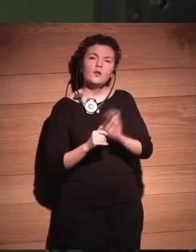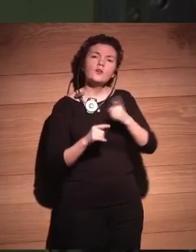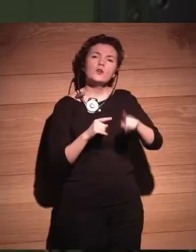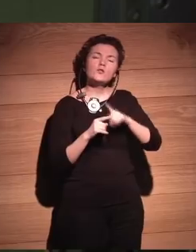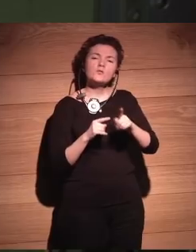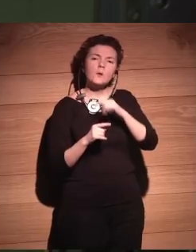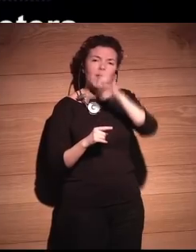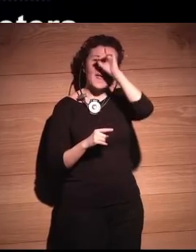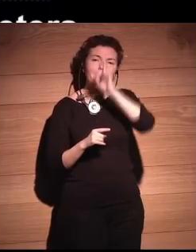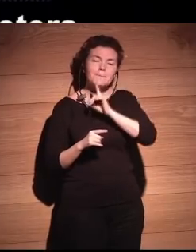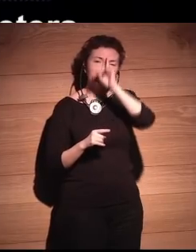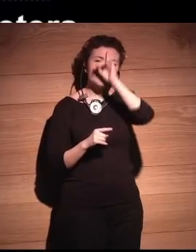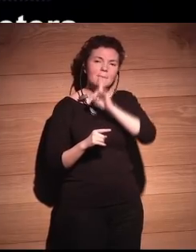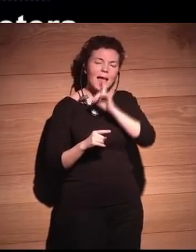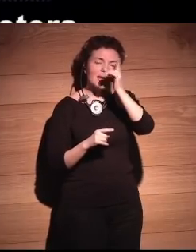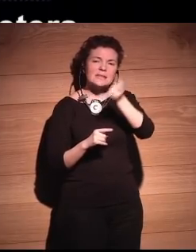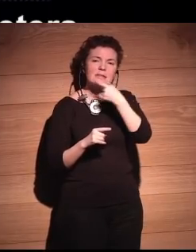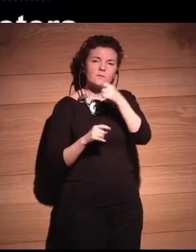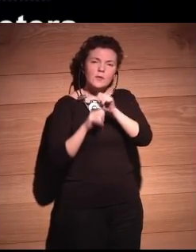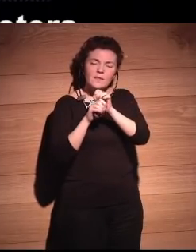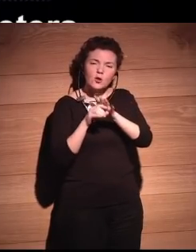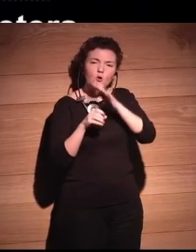sacar imágenes de esta distribución del fármaco.